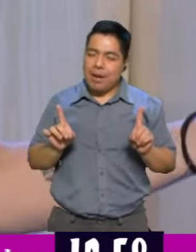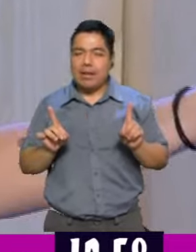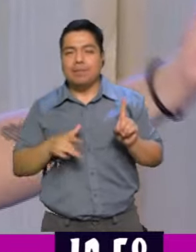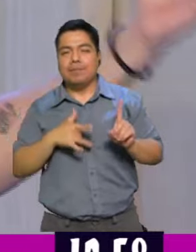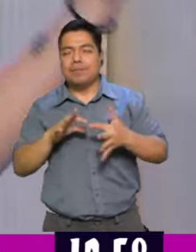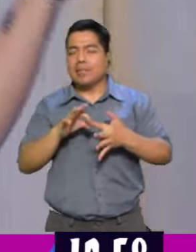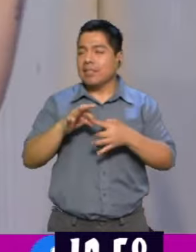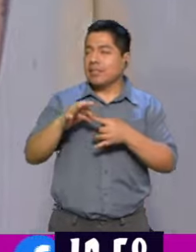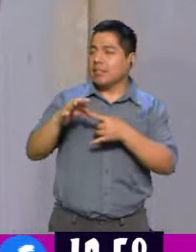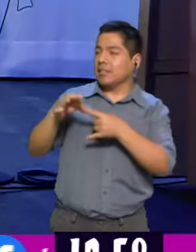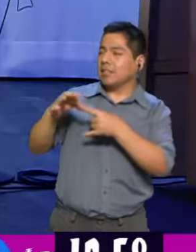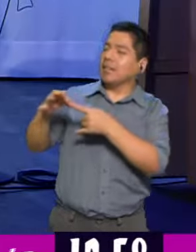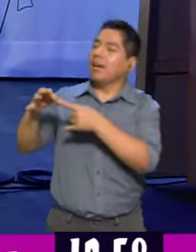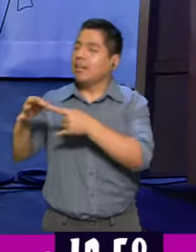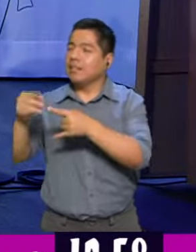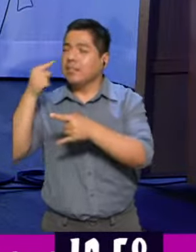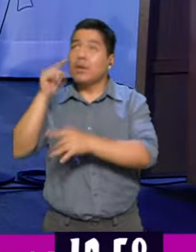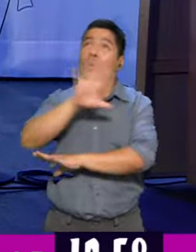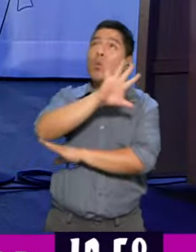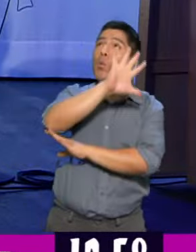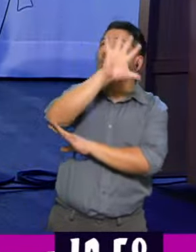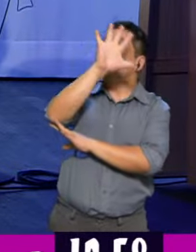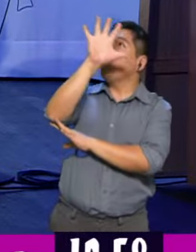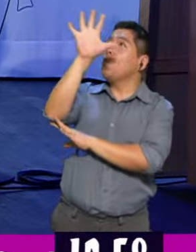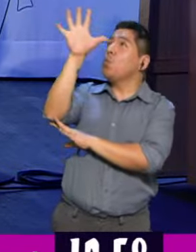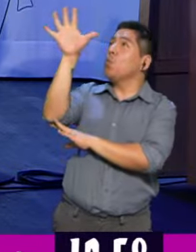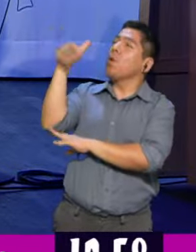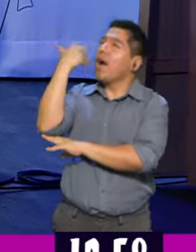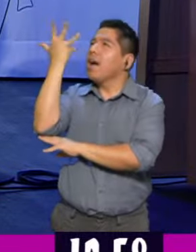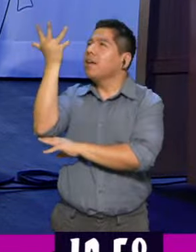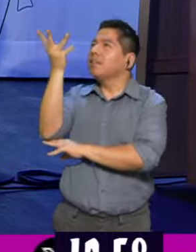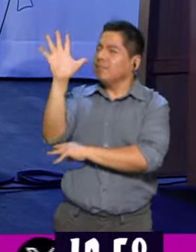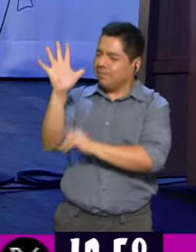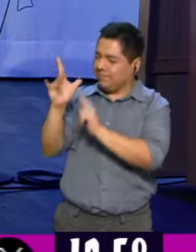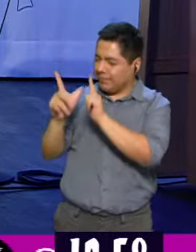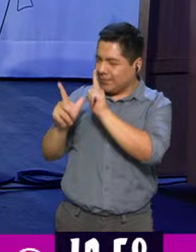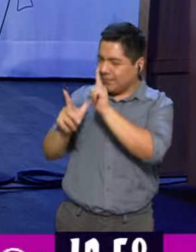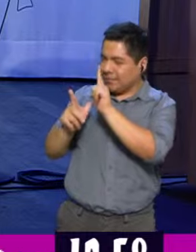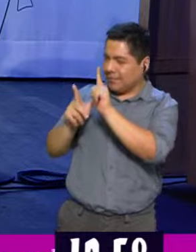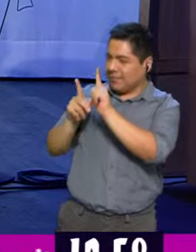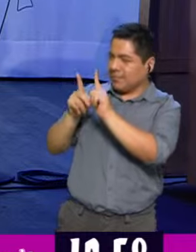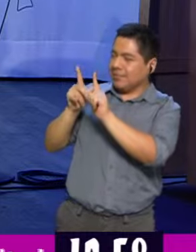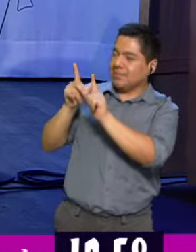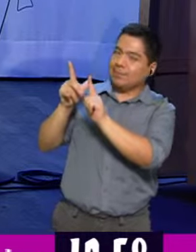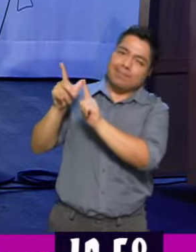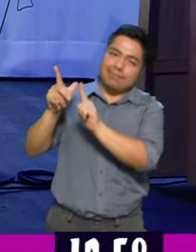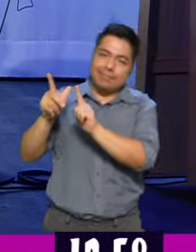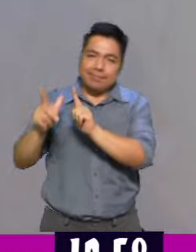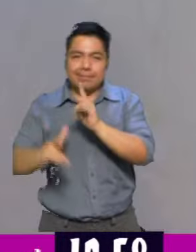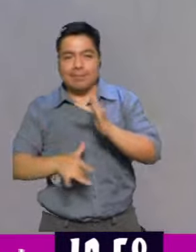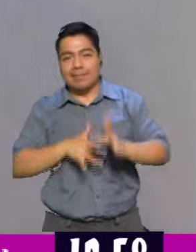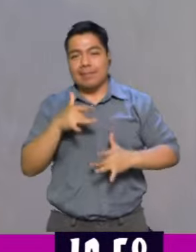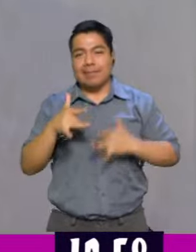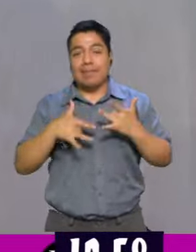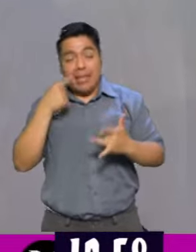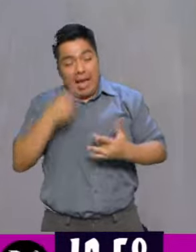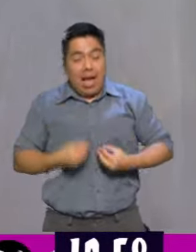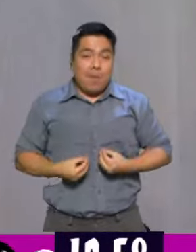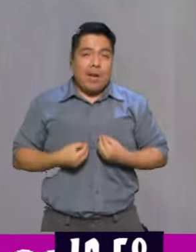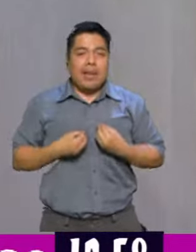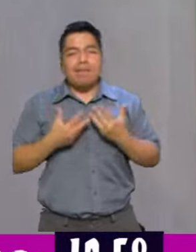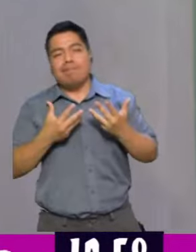Llévame si quieres al espacio, más despacio. Llévame antes en 2000,